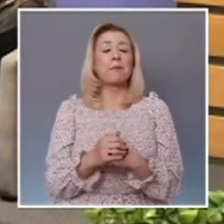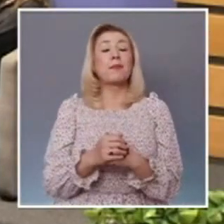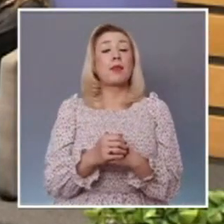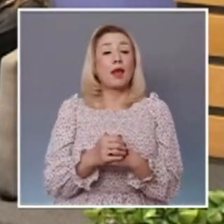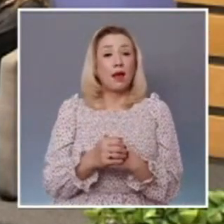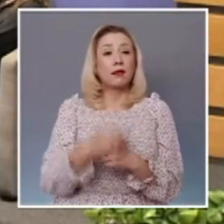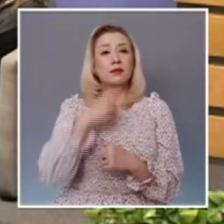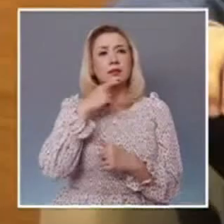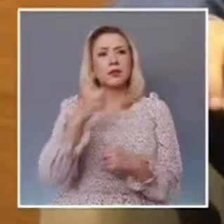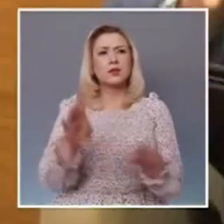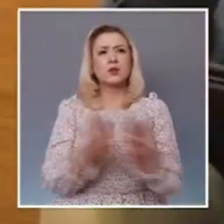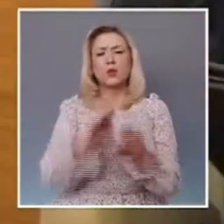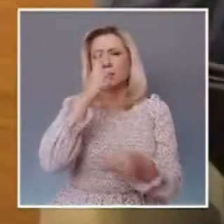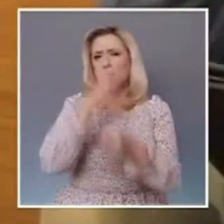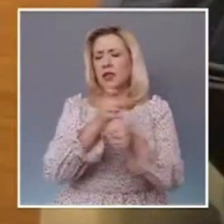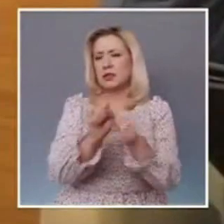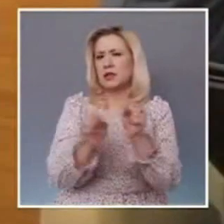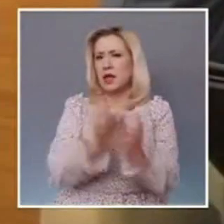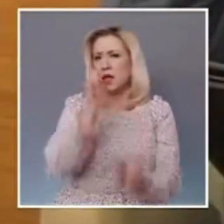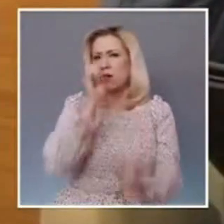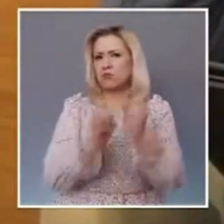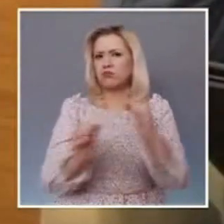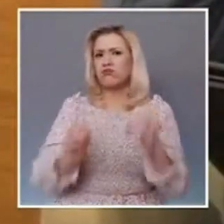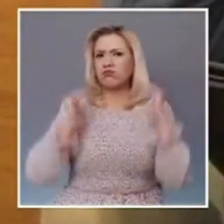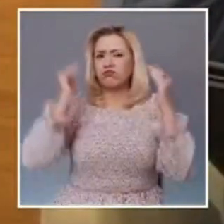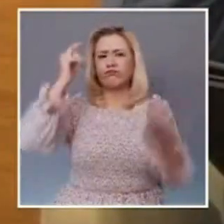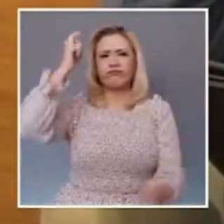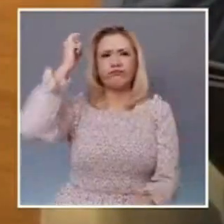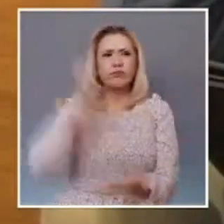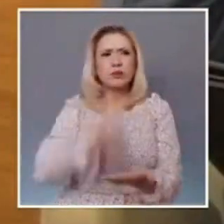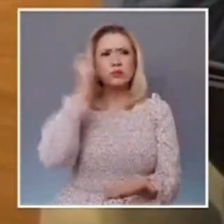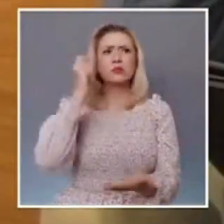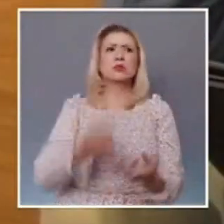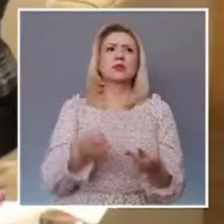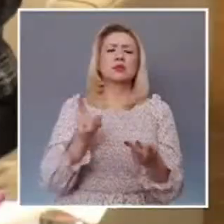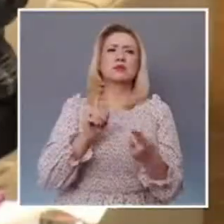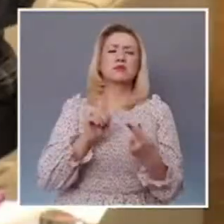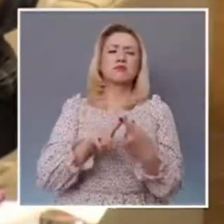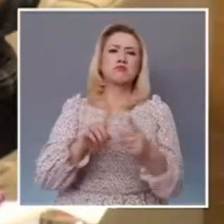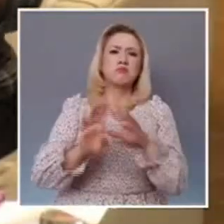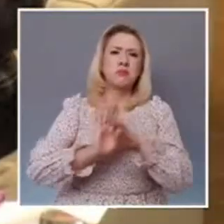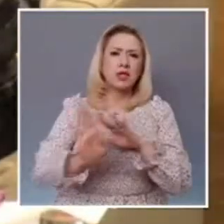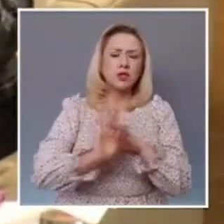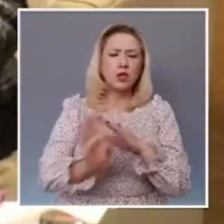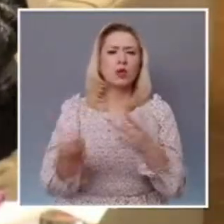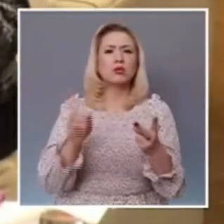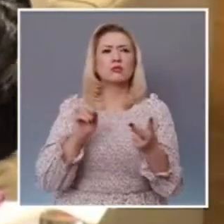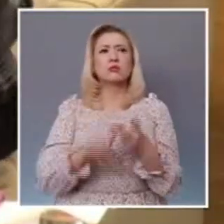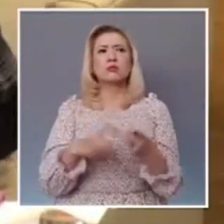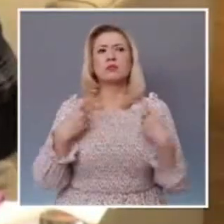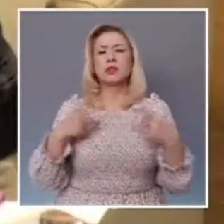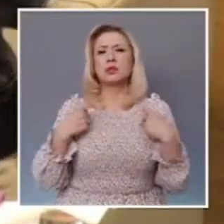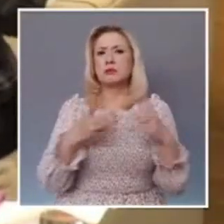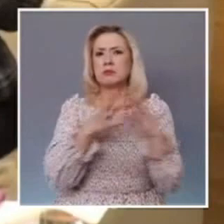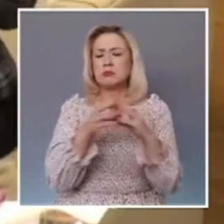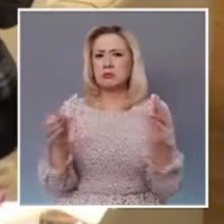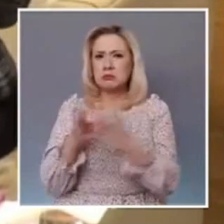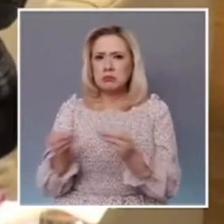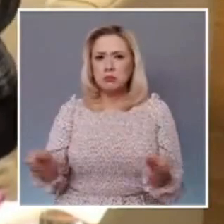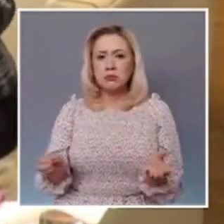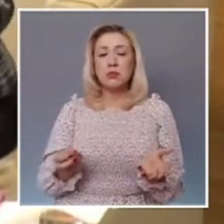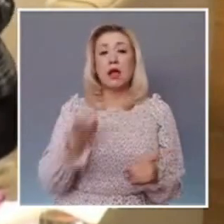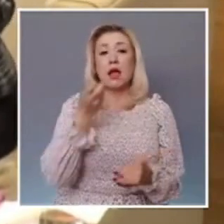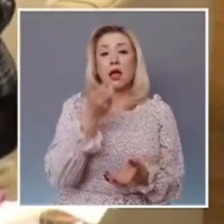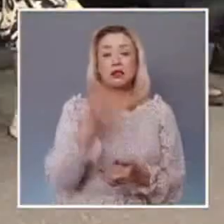primera sala del Tribunal Constitucional de México en temas de migración y desaparición de personas. En términos generales, la ministra Ríos